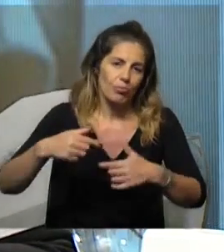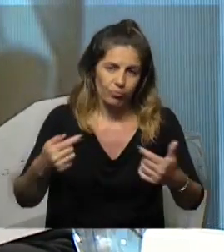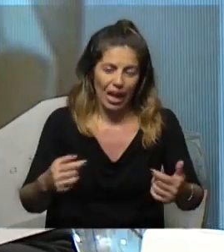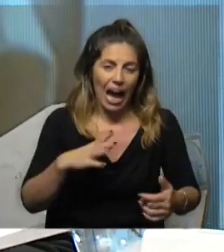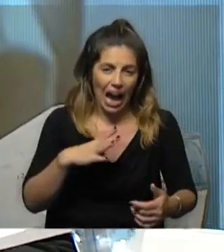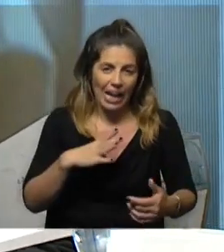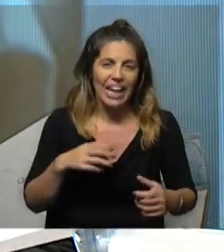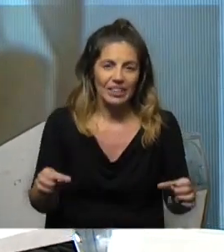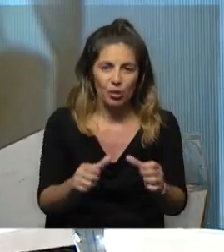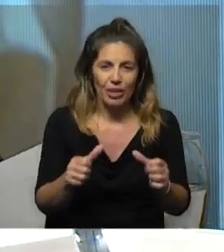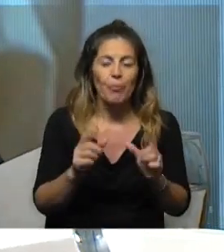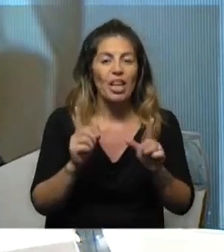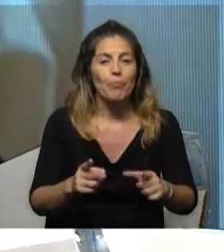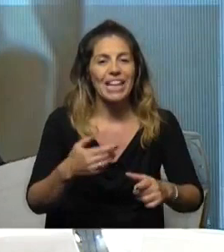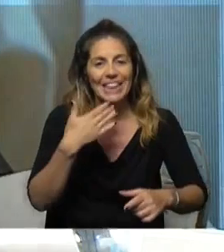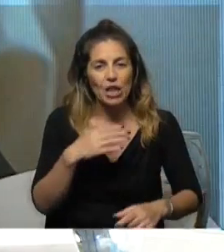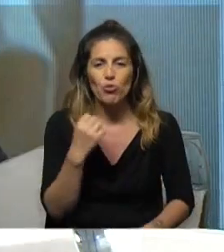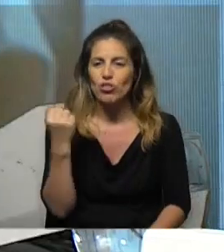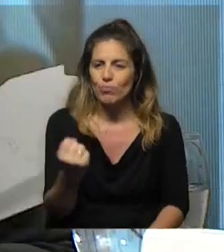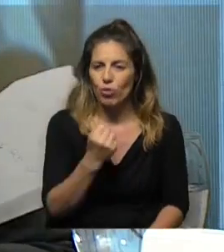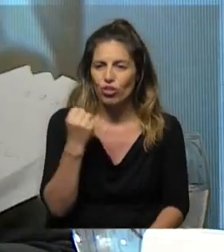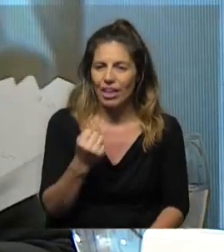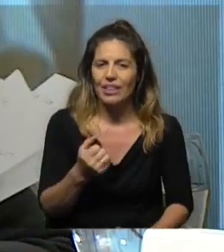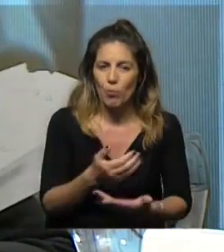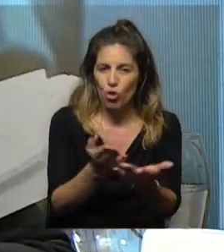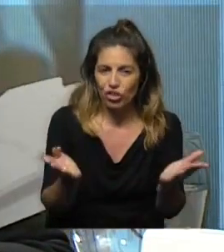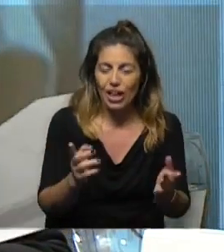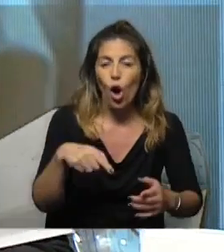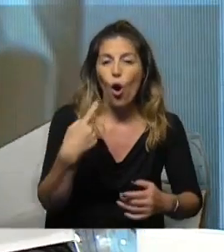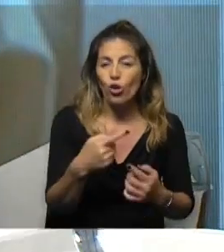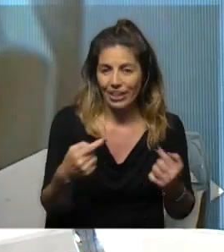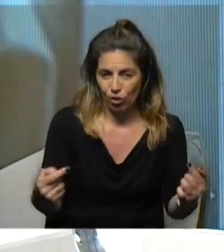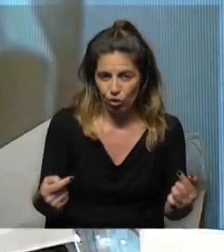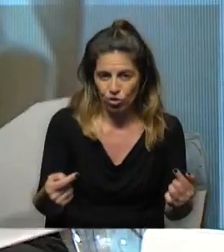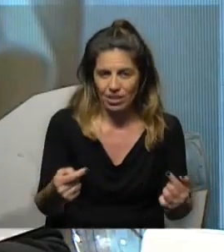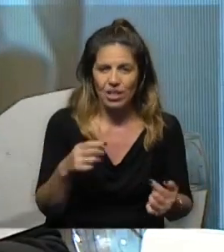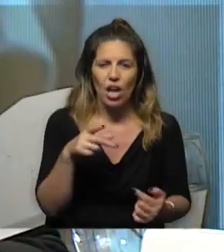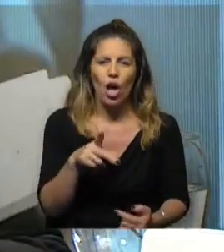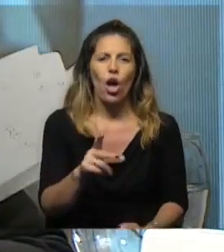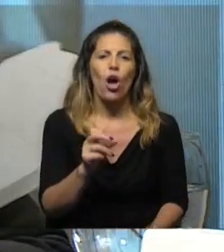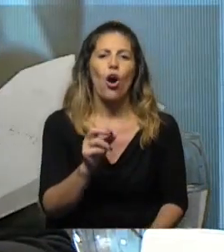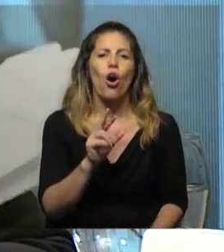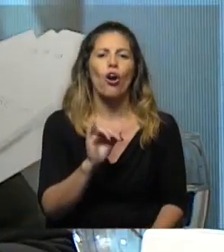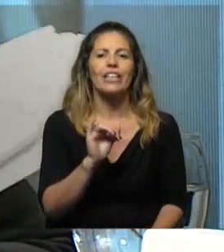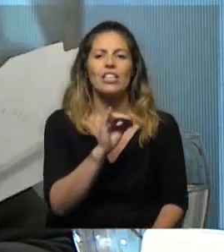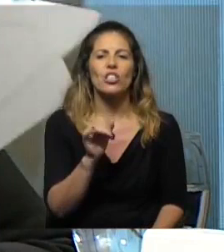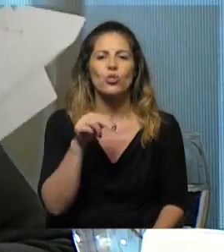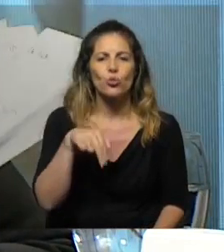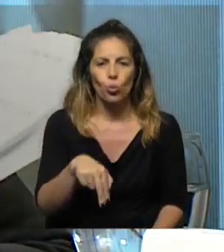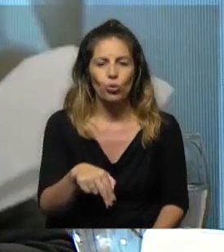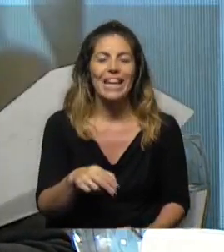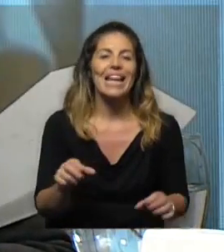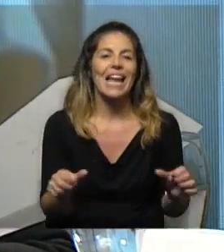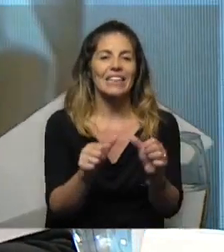este Pero bueno también entendemos que es importante poder visibilizar otras cosas entonces orisun que es la actividad que vamos a hacer mañana en el teatro